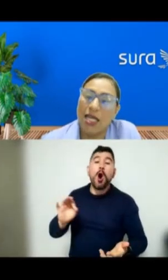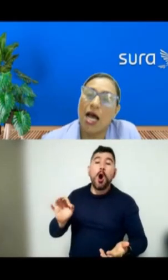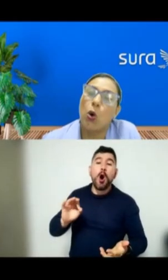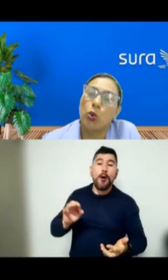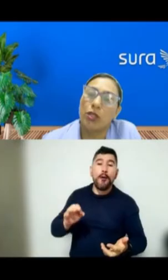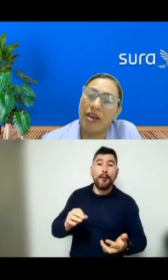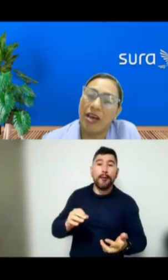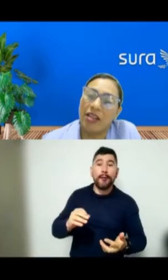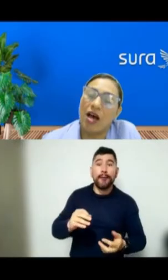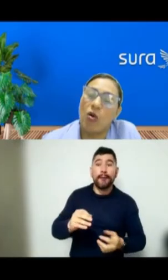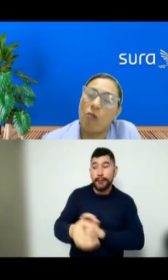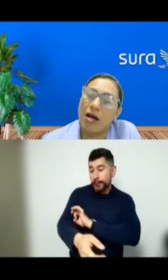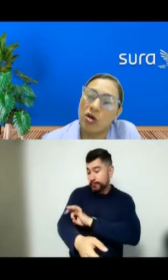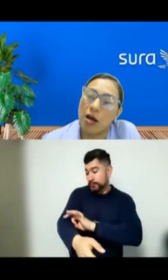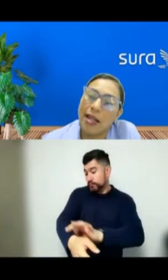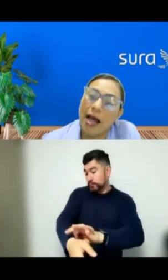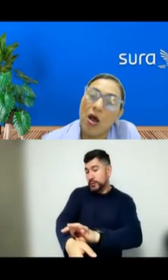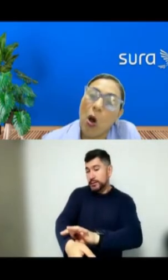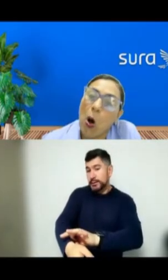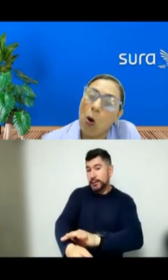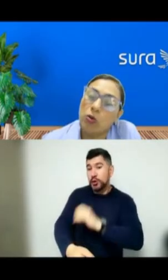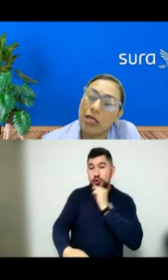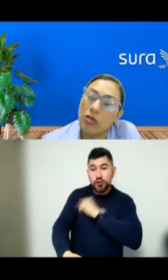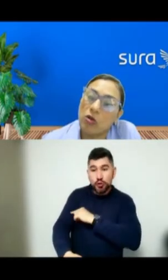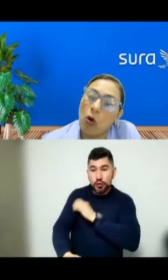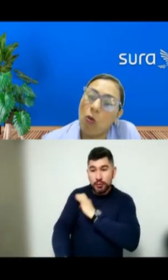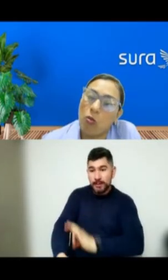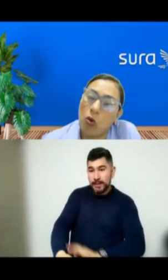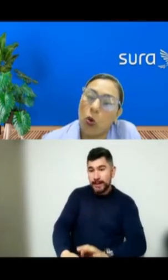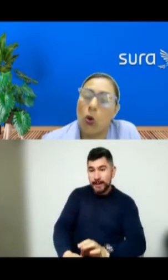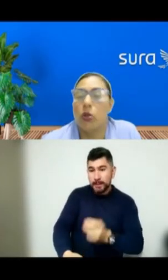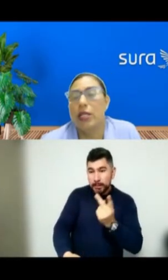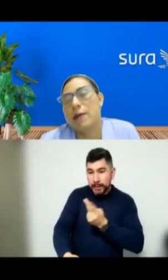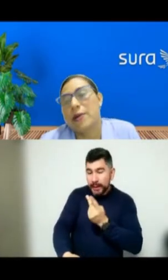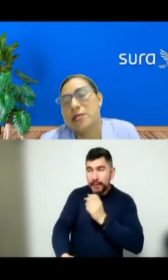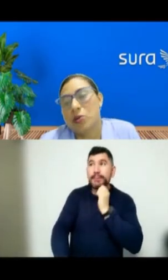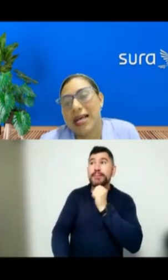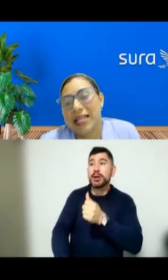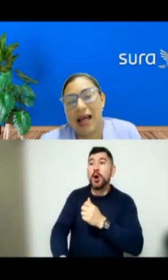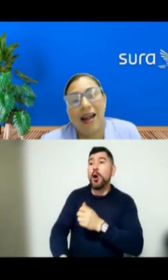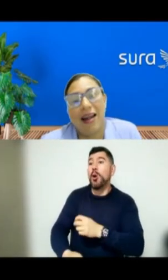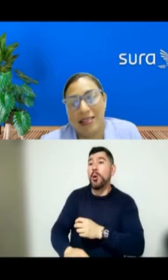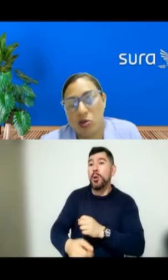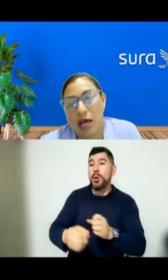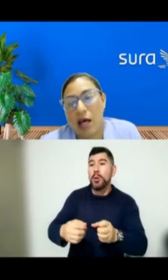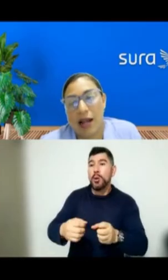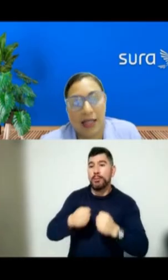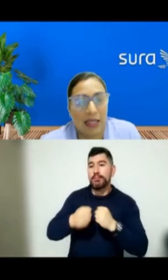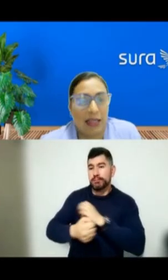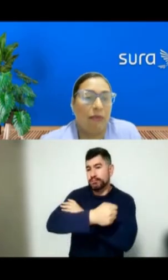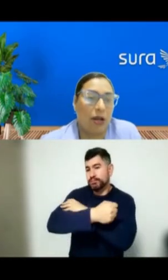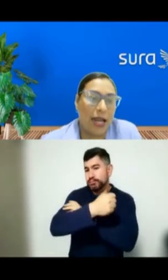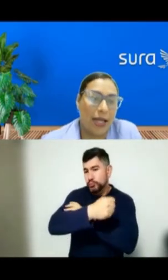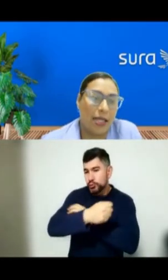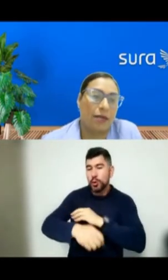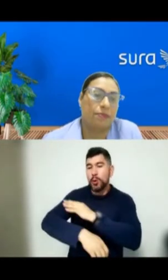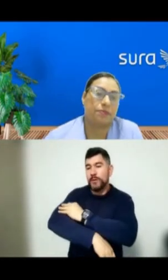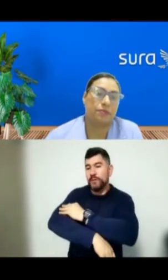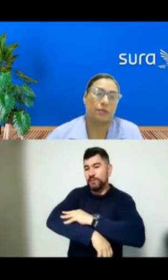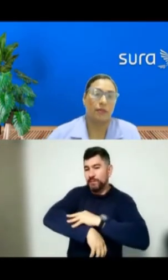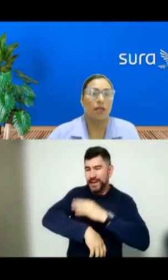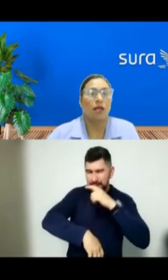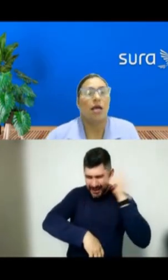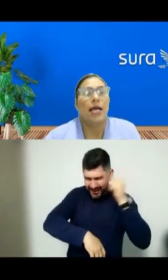una arteria, una vena, un vaso capilar o un tendón o un músculo de esta persona que está lesionada, la que tiene la